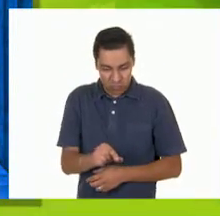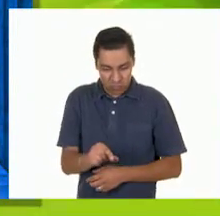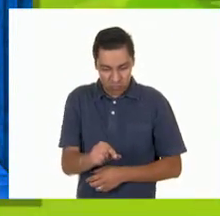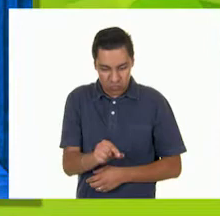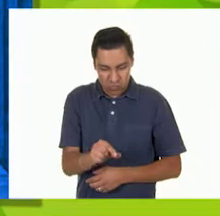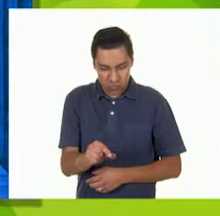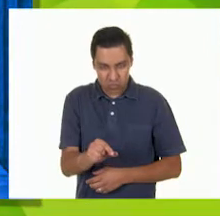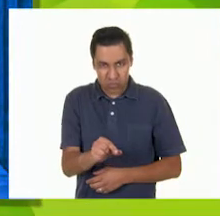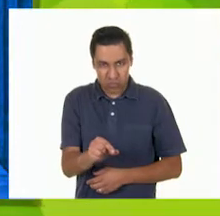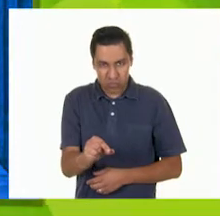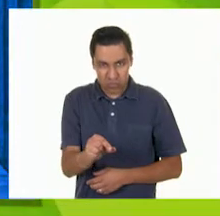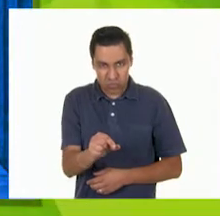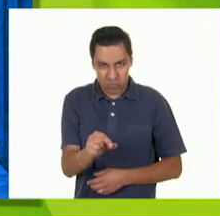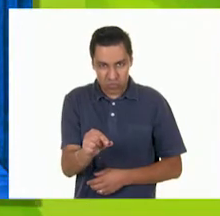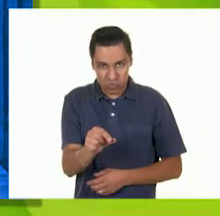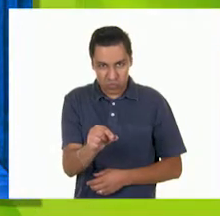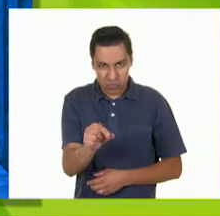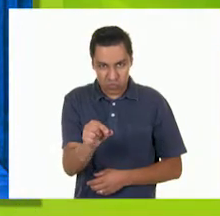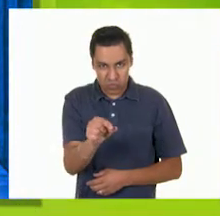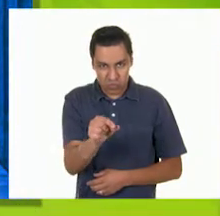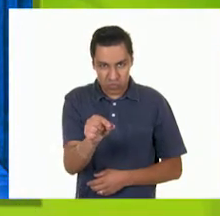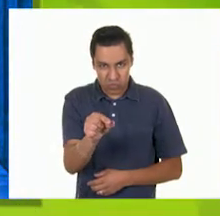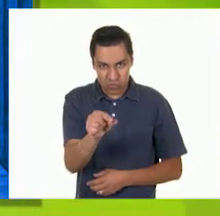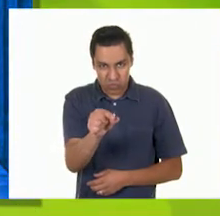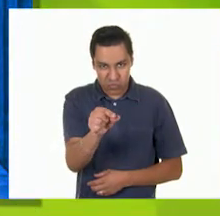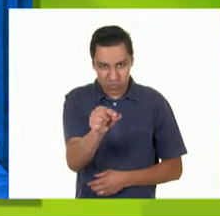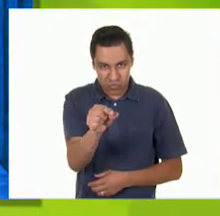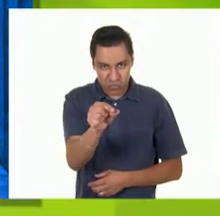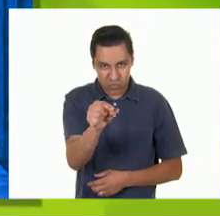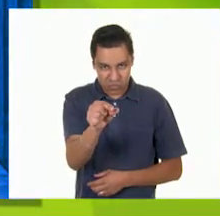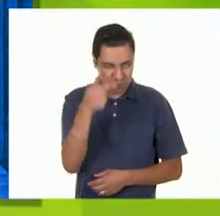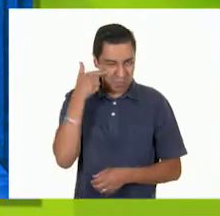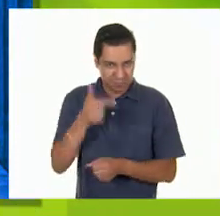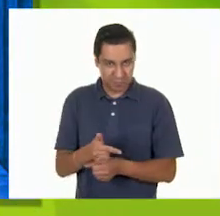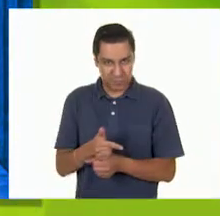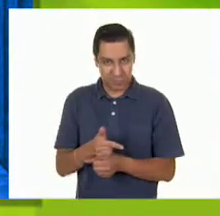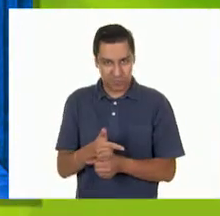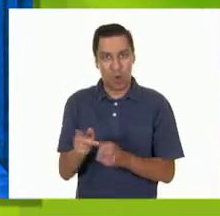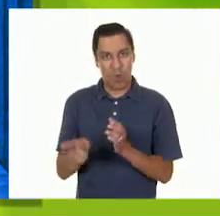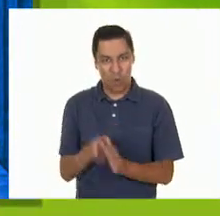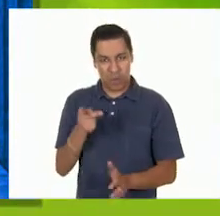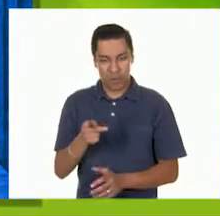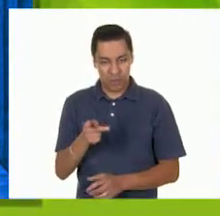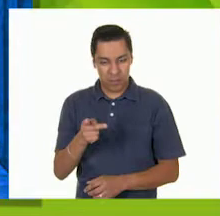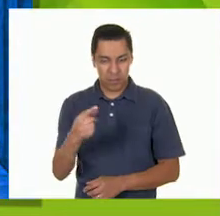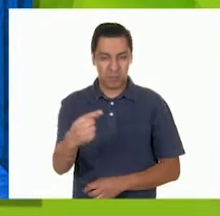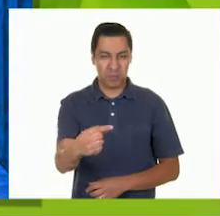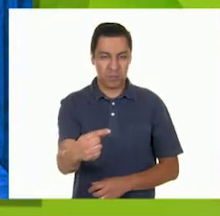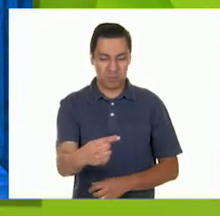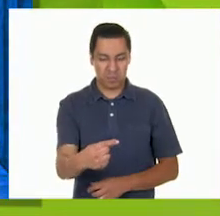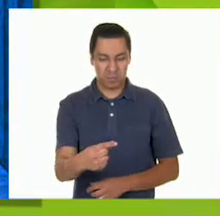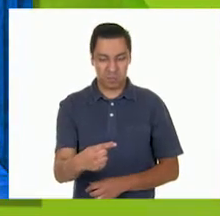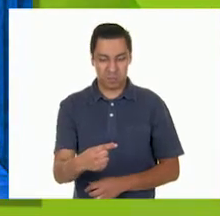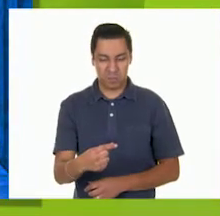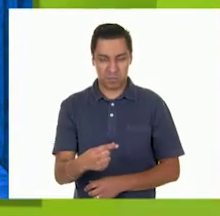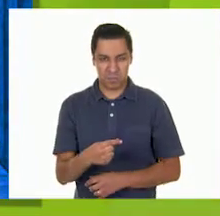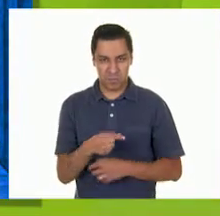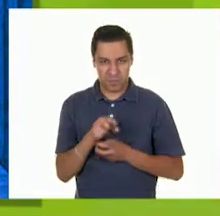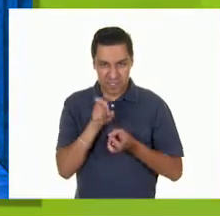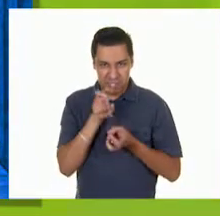se deslizaban por el camino como las hormigas de ahora de regreso las veía pasar y en sus mandíbulas